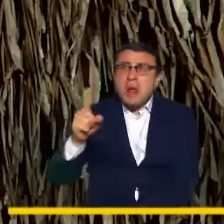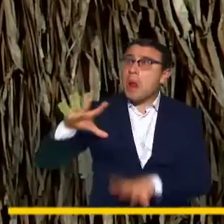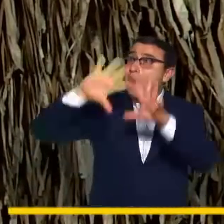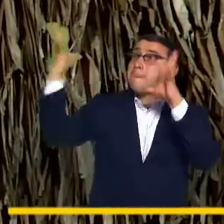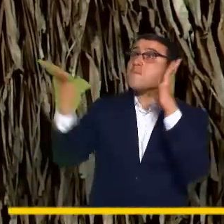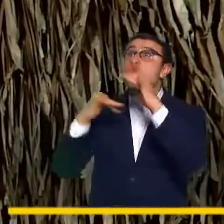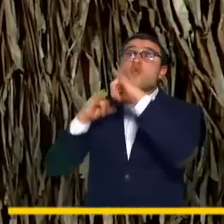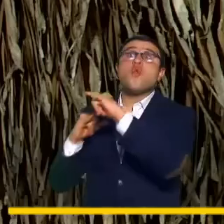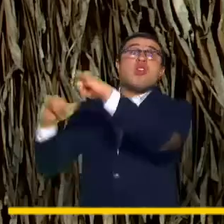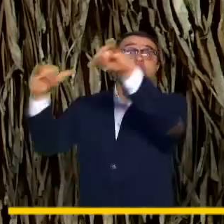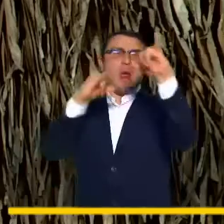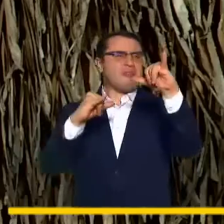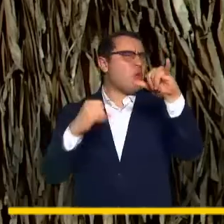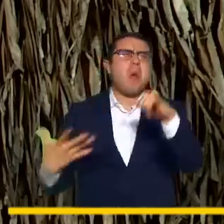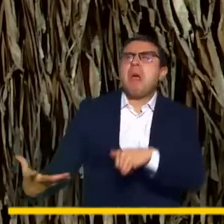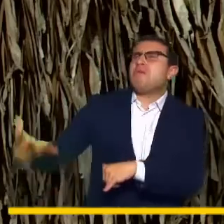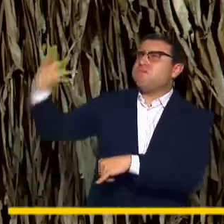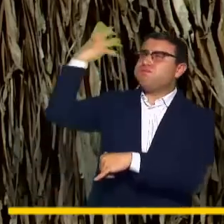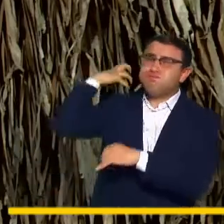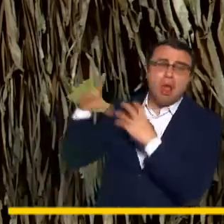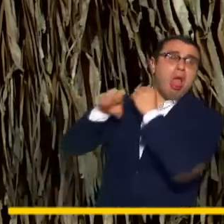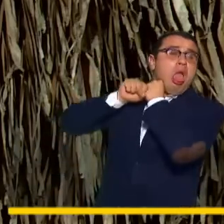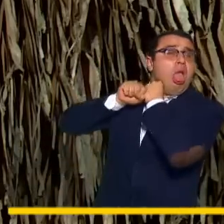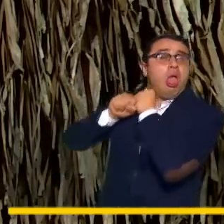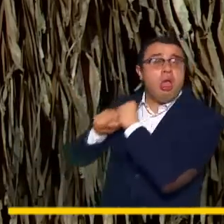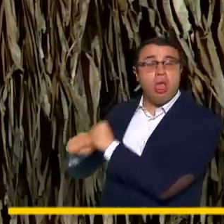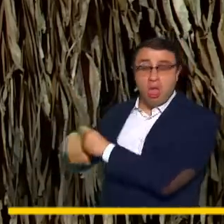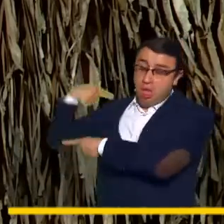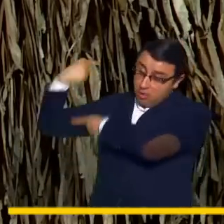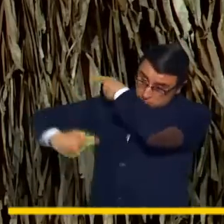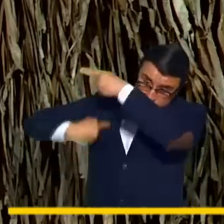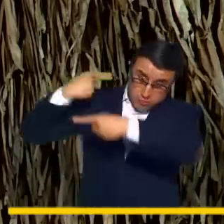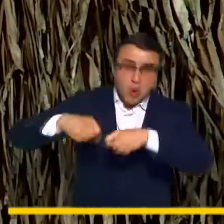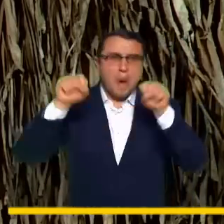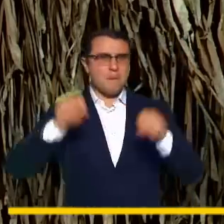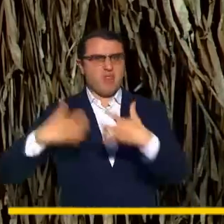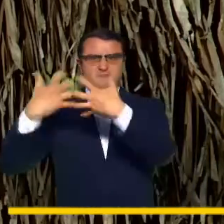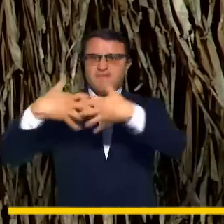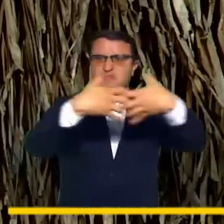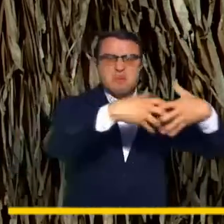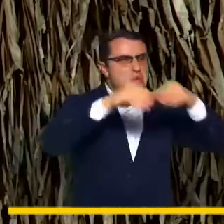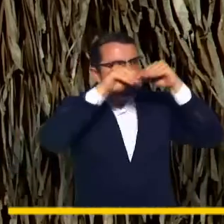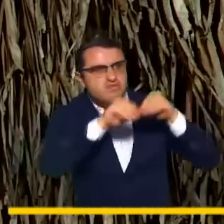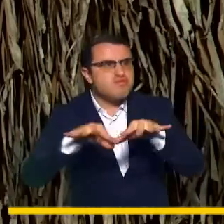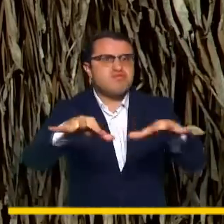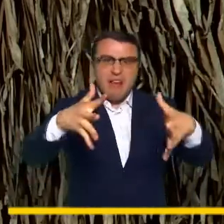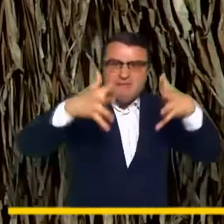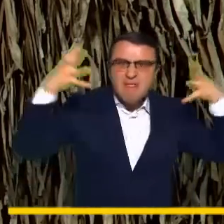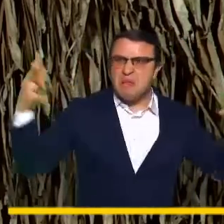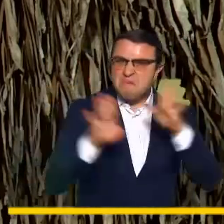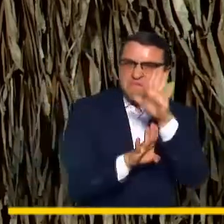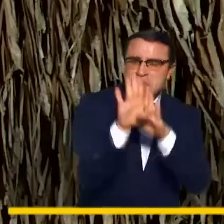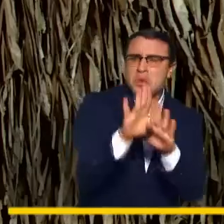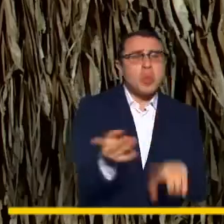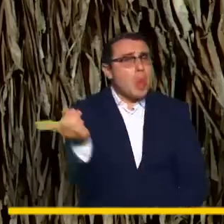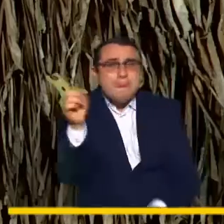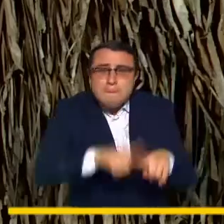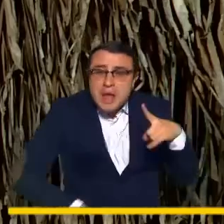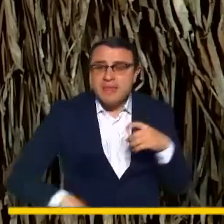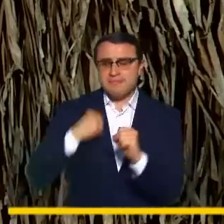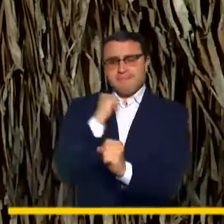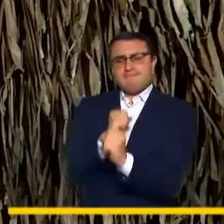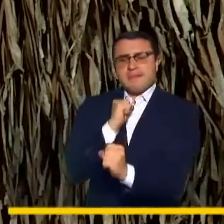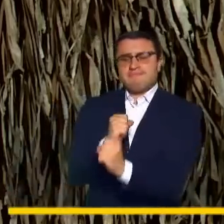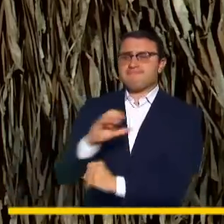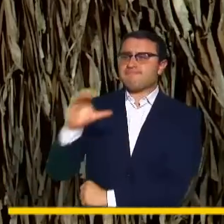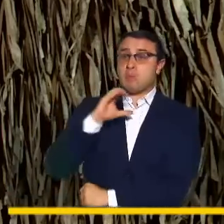herencia anacrónica, atrasada, que no nos permite industrializarnos, que no nos permite vivir del trabajo,